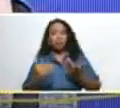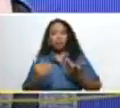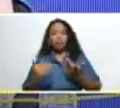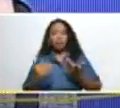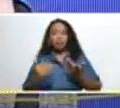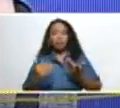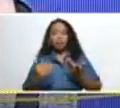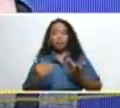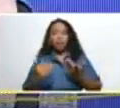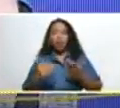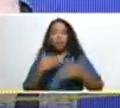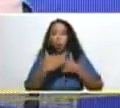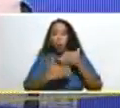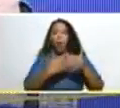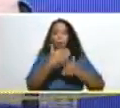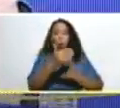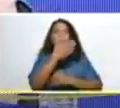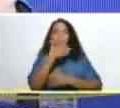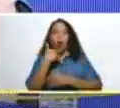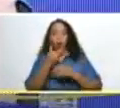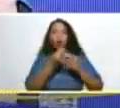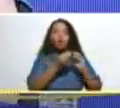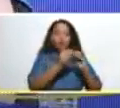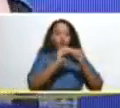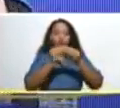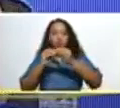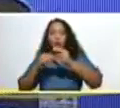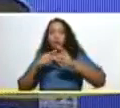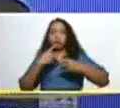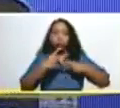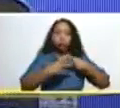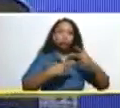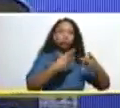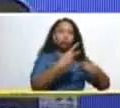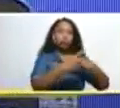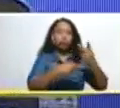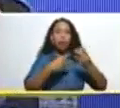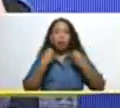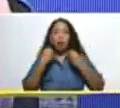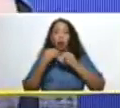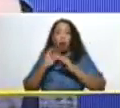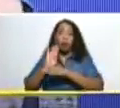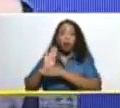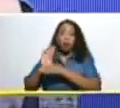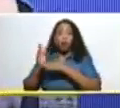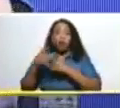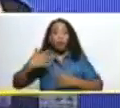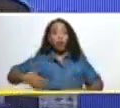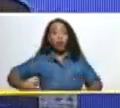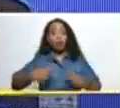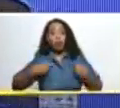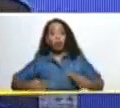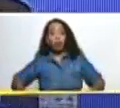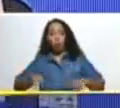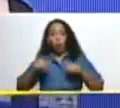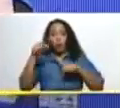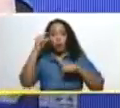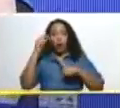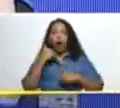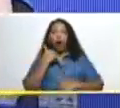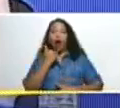en cuanto a la atención y a los procesos para evitar violaciones de derechos humanos. Esta institución hoy día, si en algún